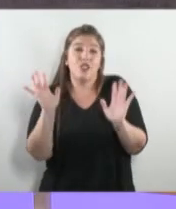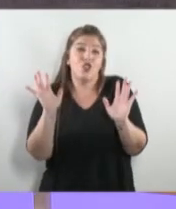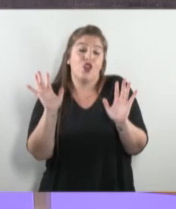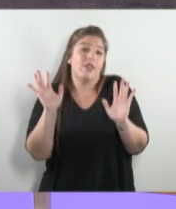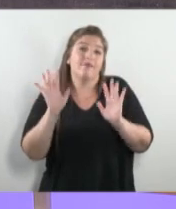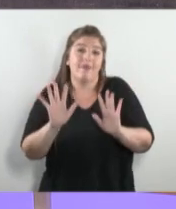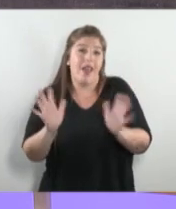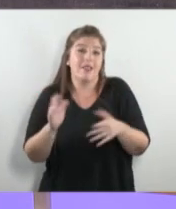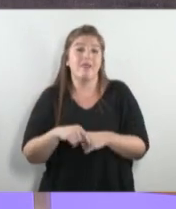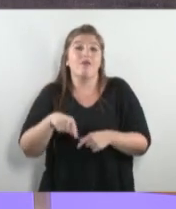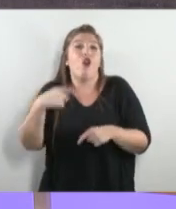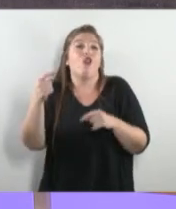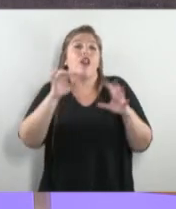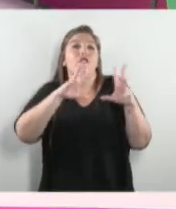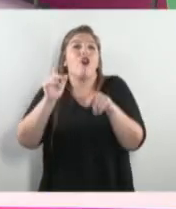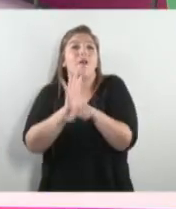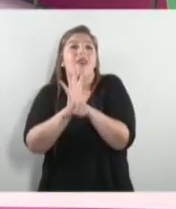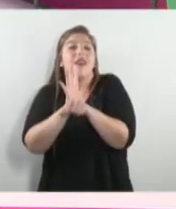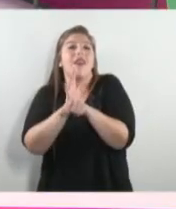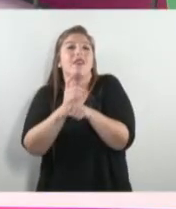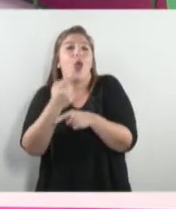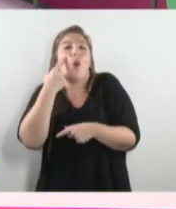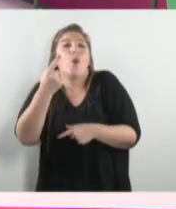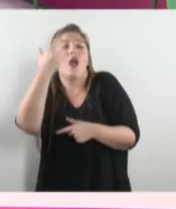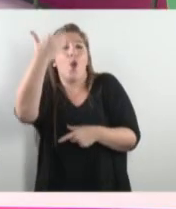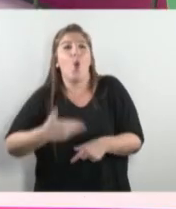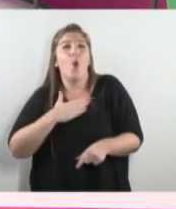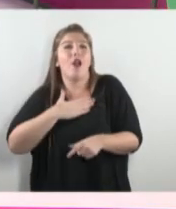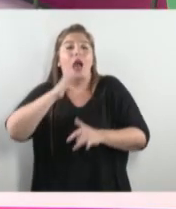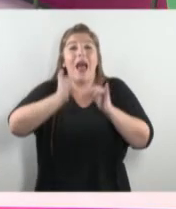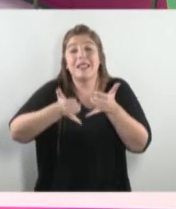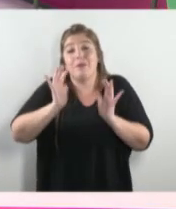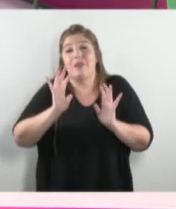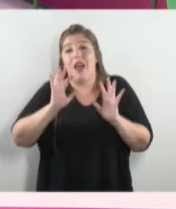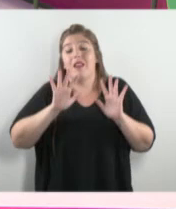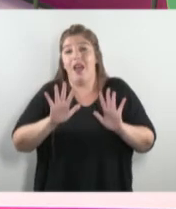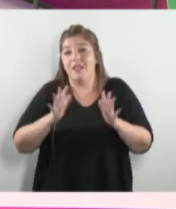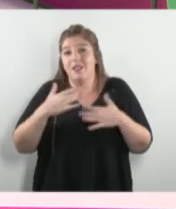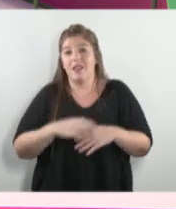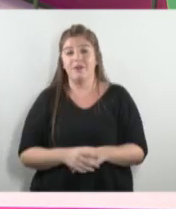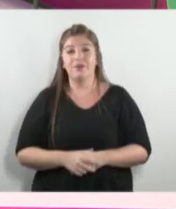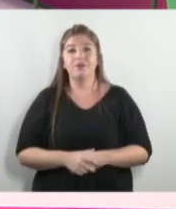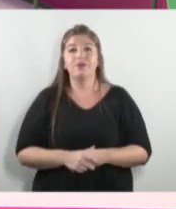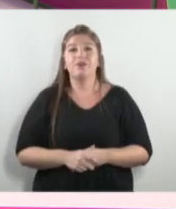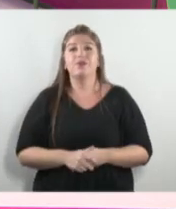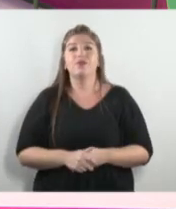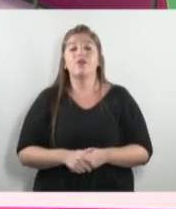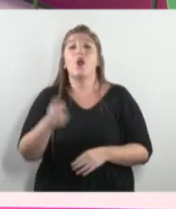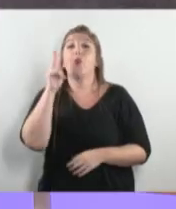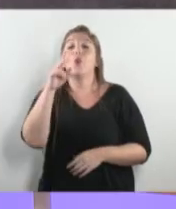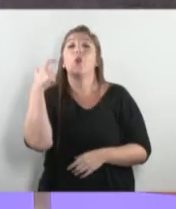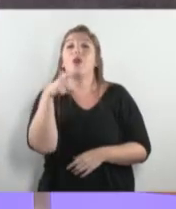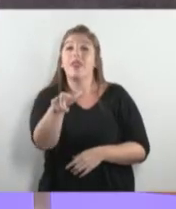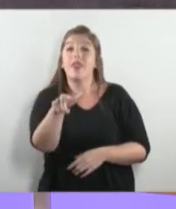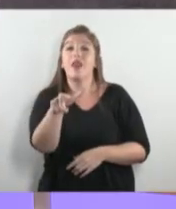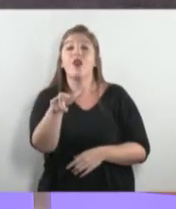modo más hermoso de sacralizar lo humano, aceptarnos en todas nuestras tensiones. Vamos a ver un video donde